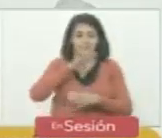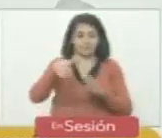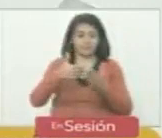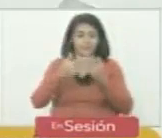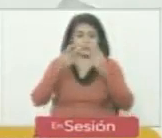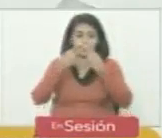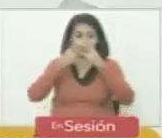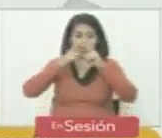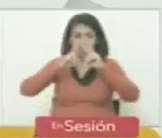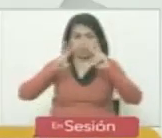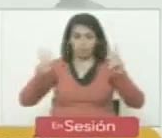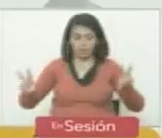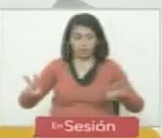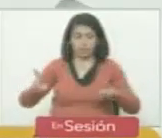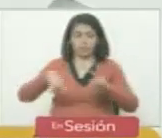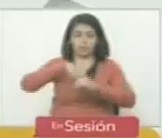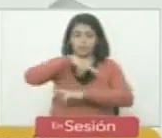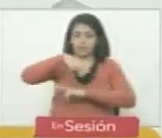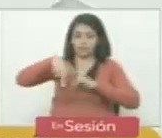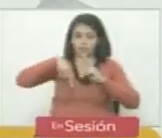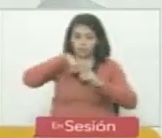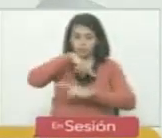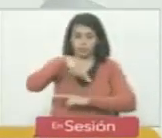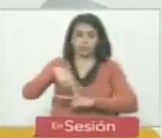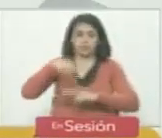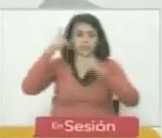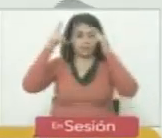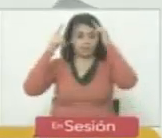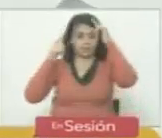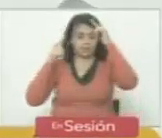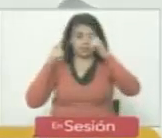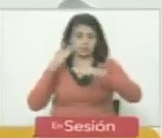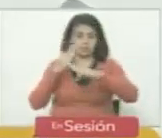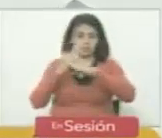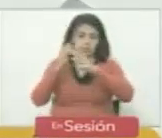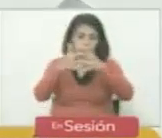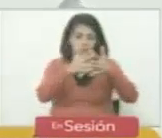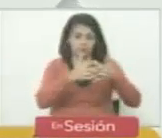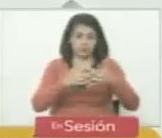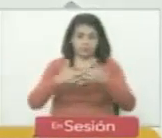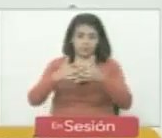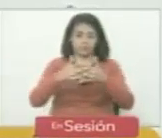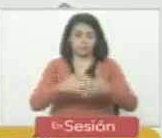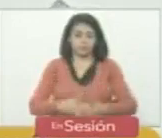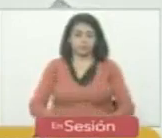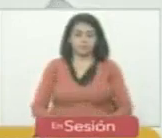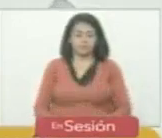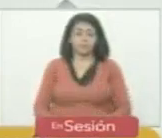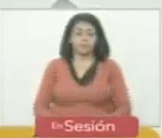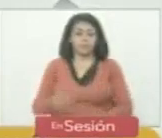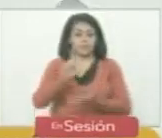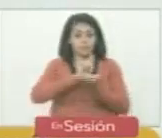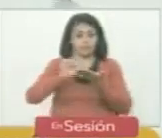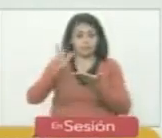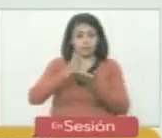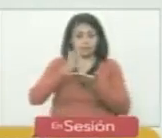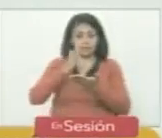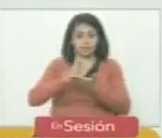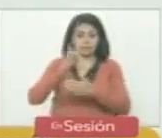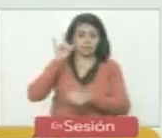paz, revolucionario, chavista y antiimperialista, leales